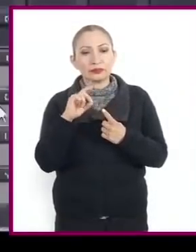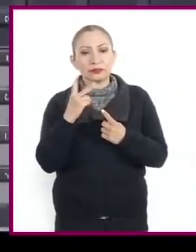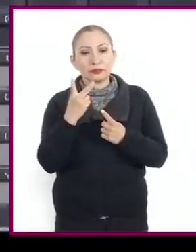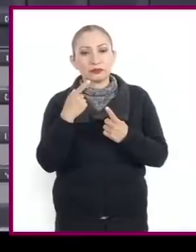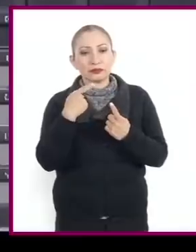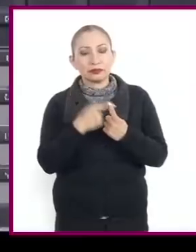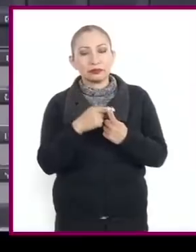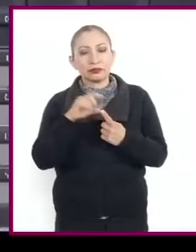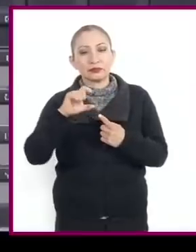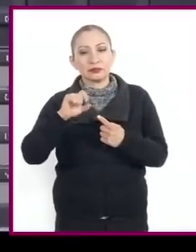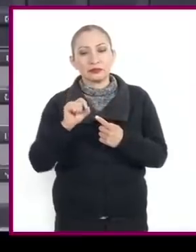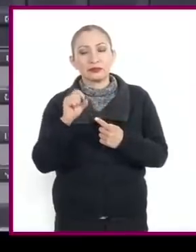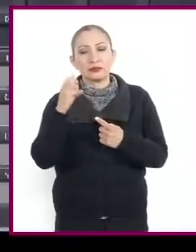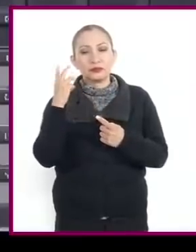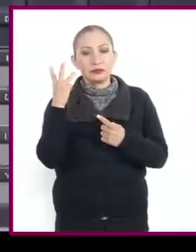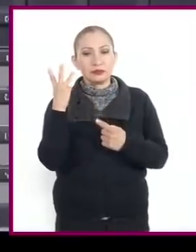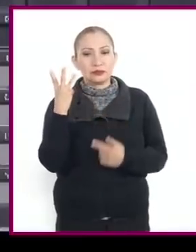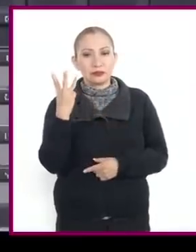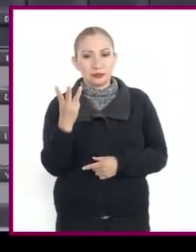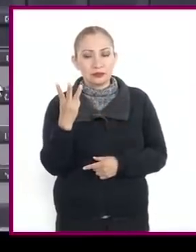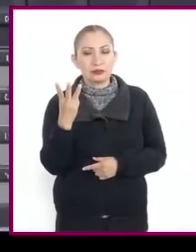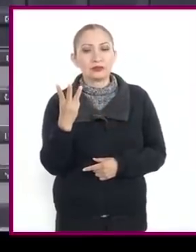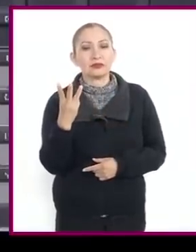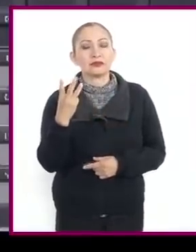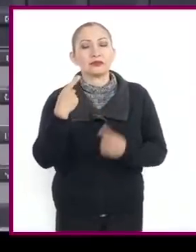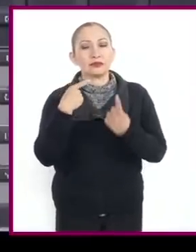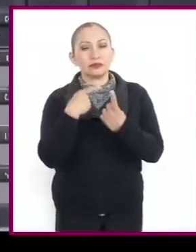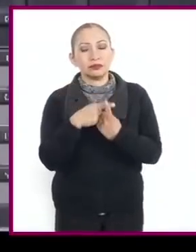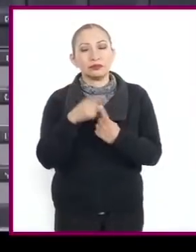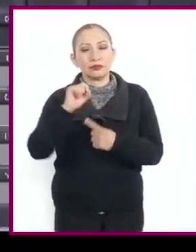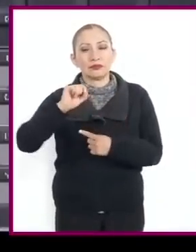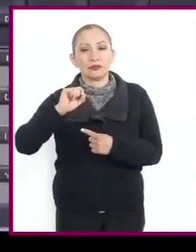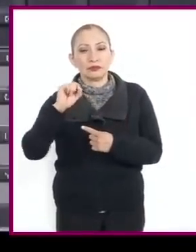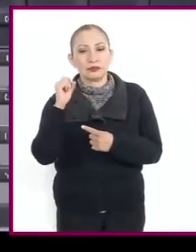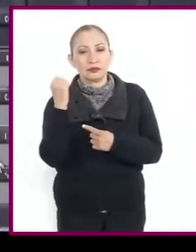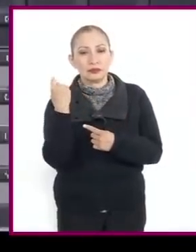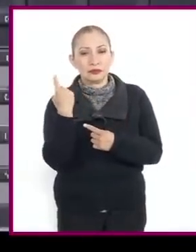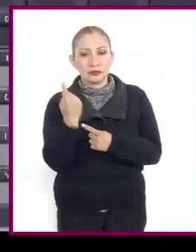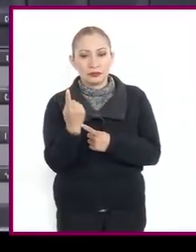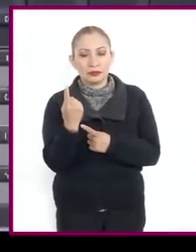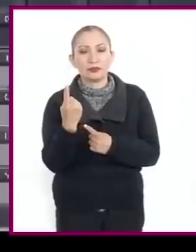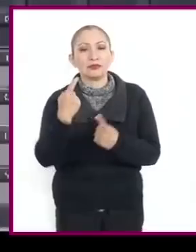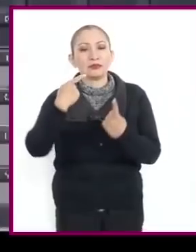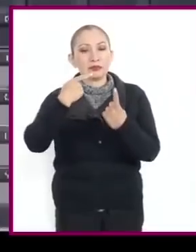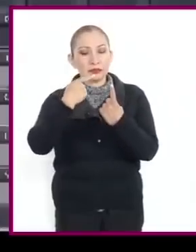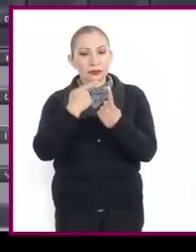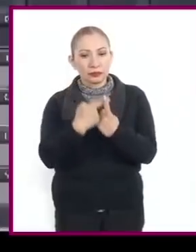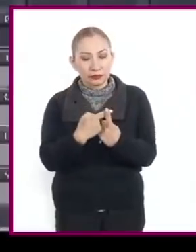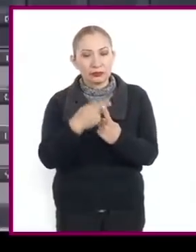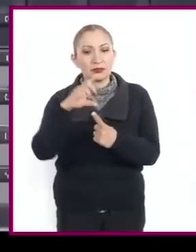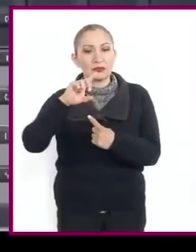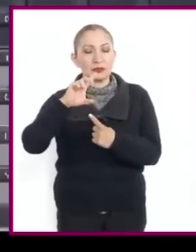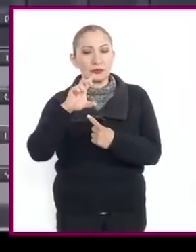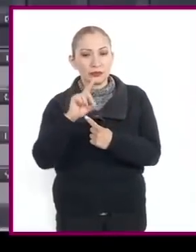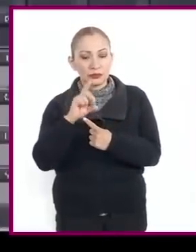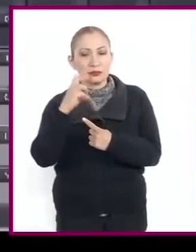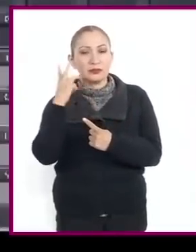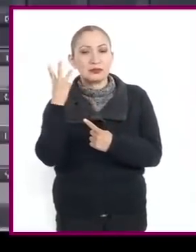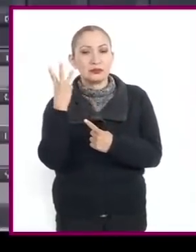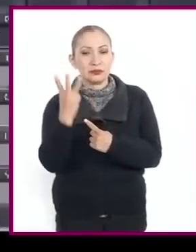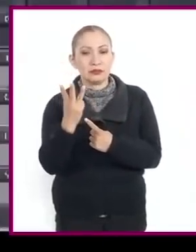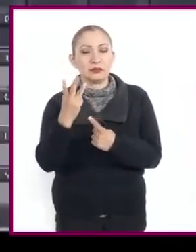más 32 más 23 más 21